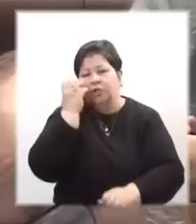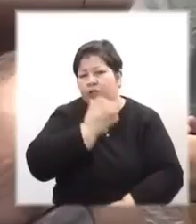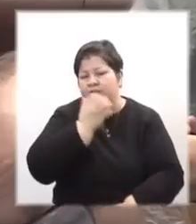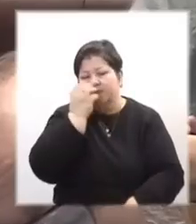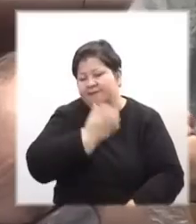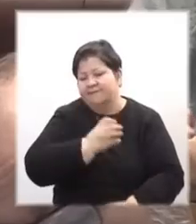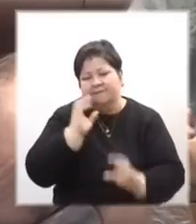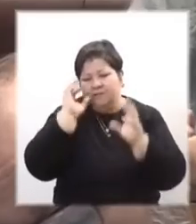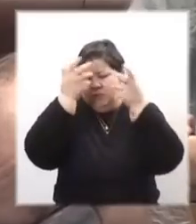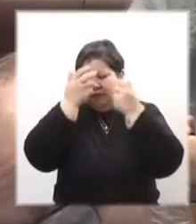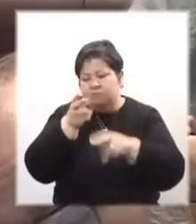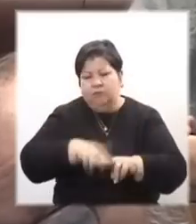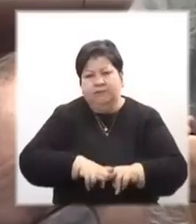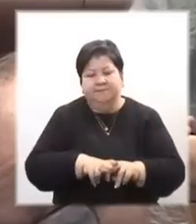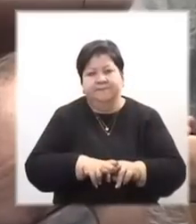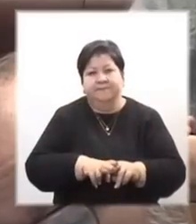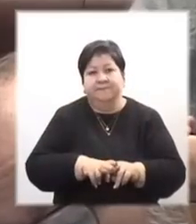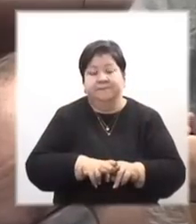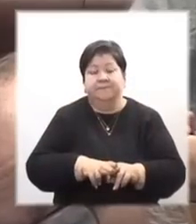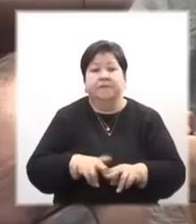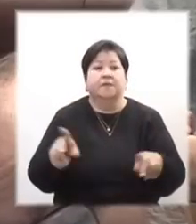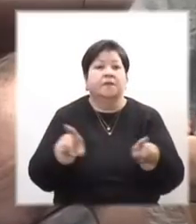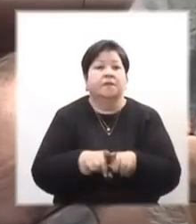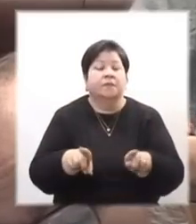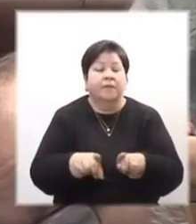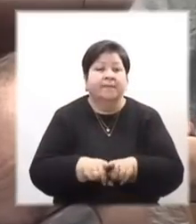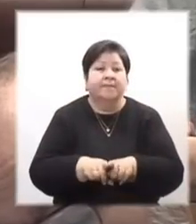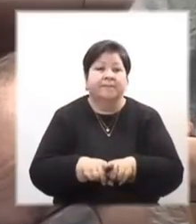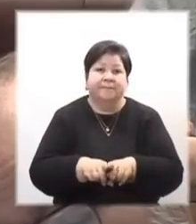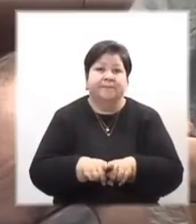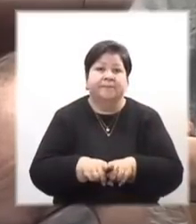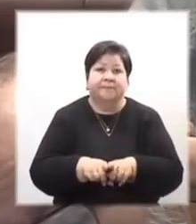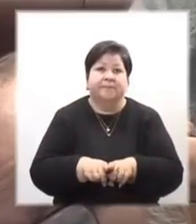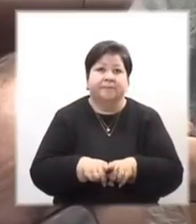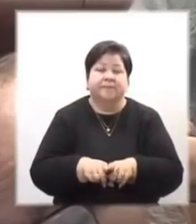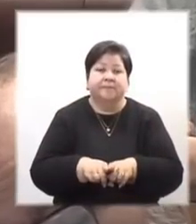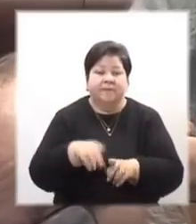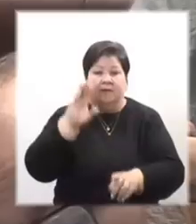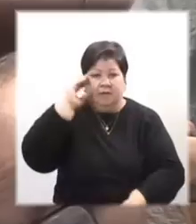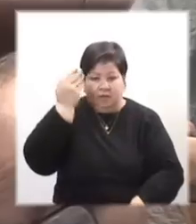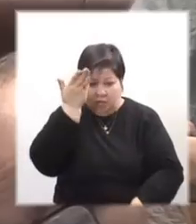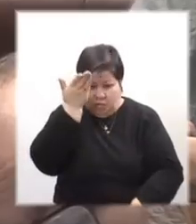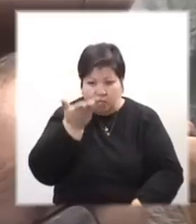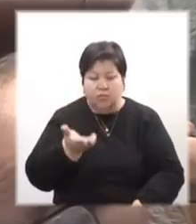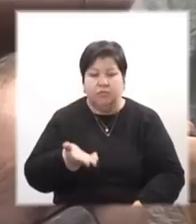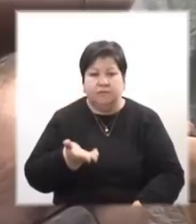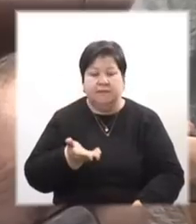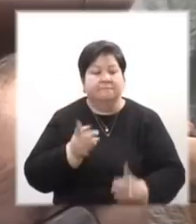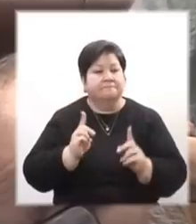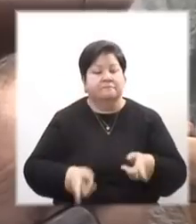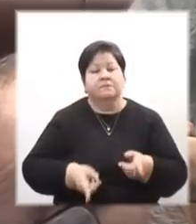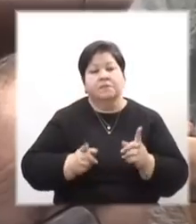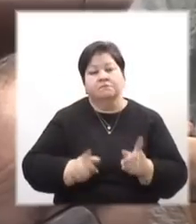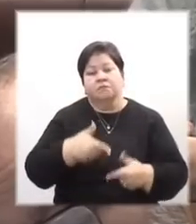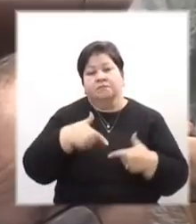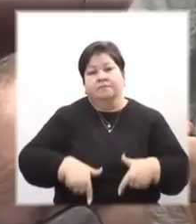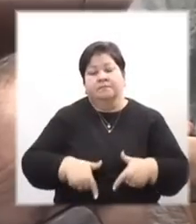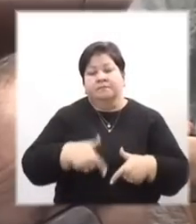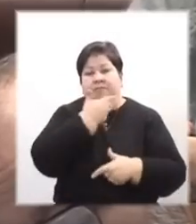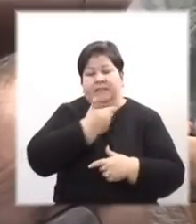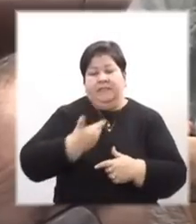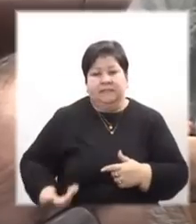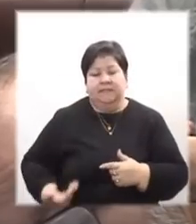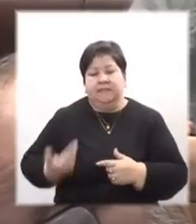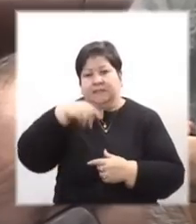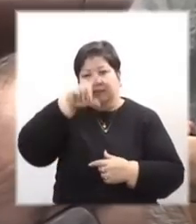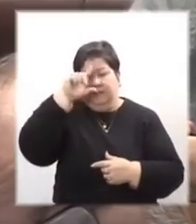muertes violentas. Igual, eso lo reconocieron en la reunión que el propio presidente de la República realizó la semana pasada